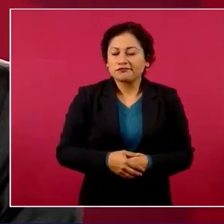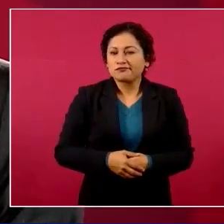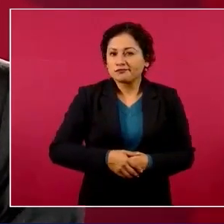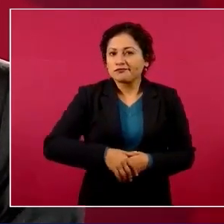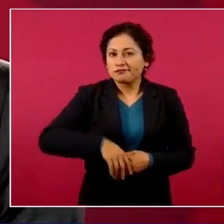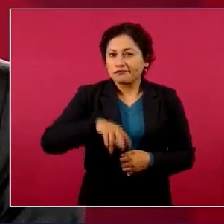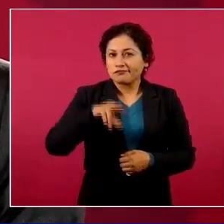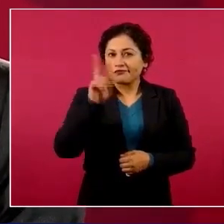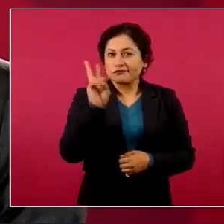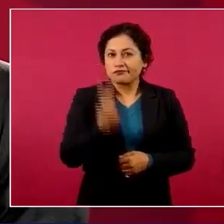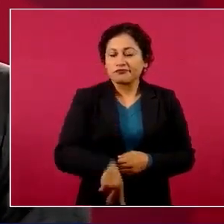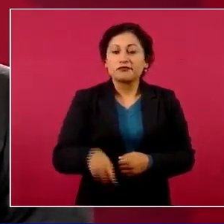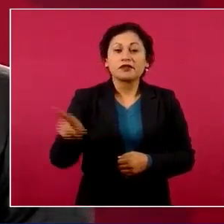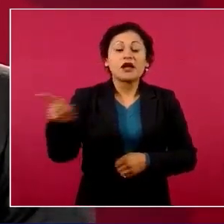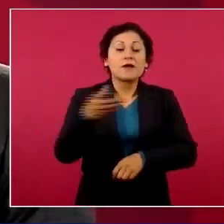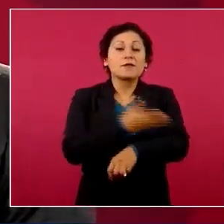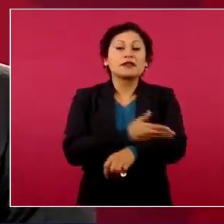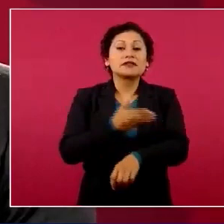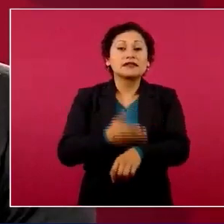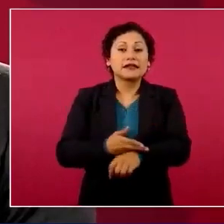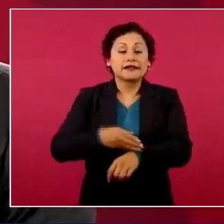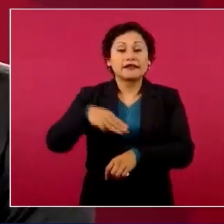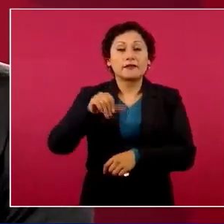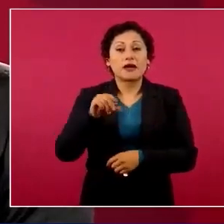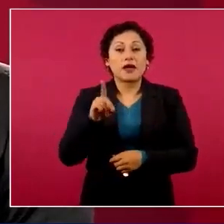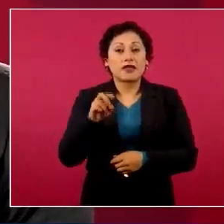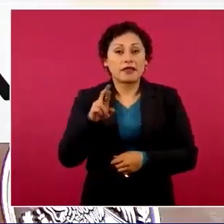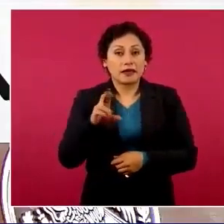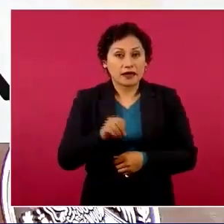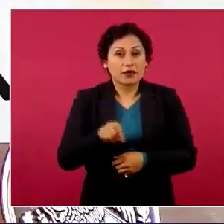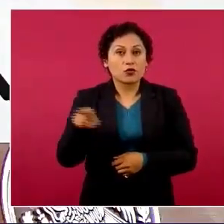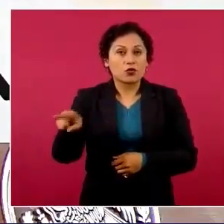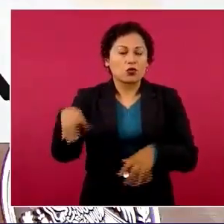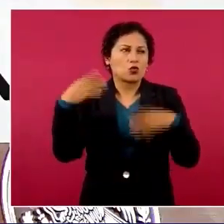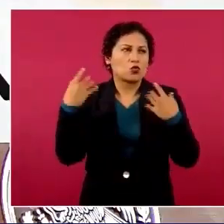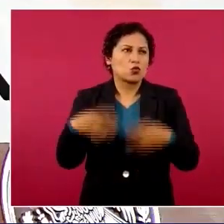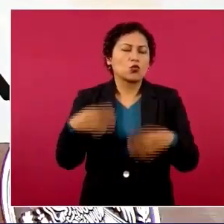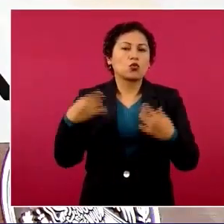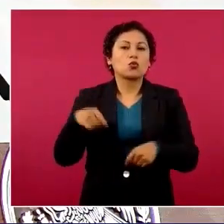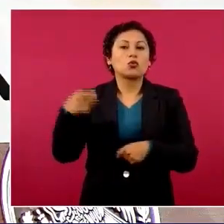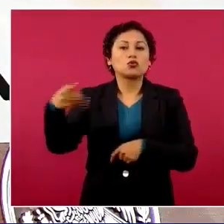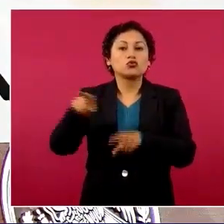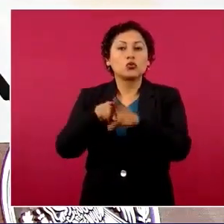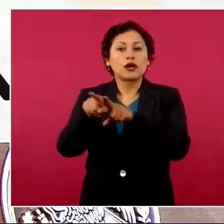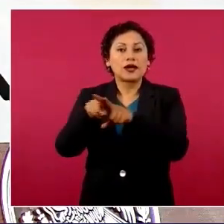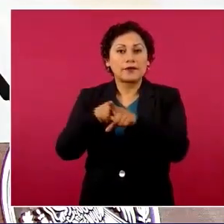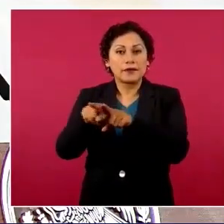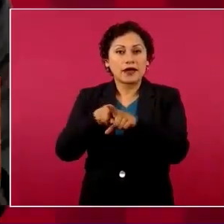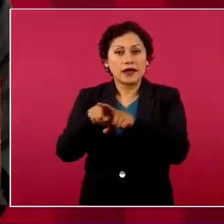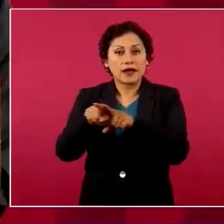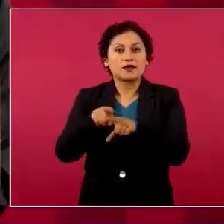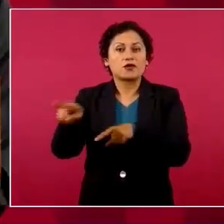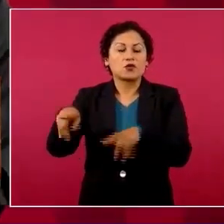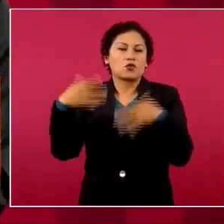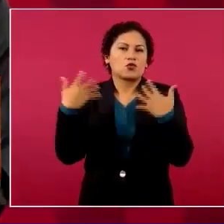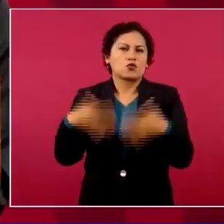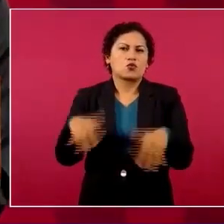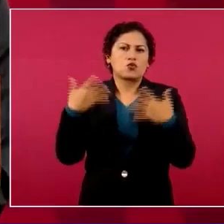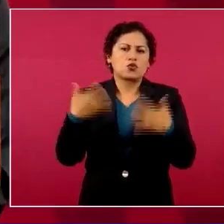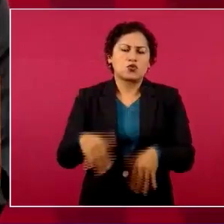como asesinaron al presidente Madero, lo de su hermano fue tremendo,